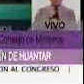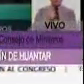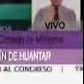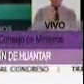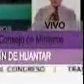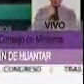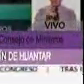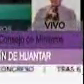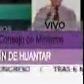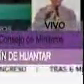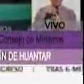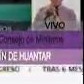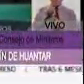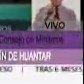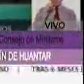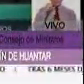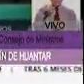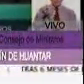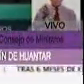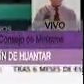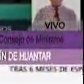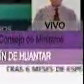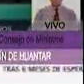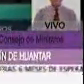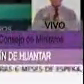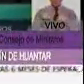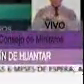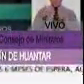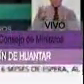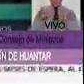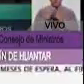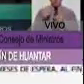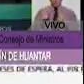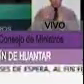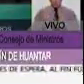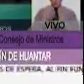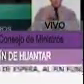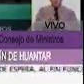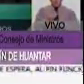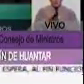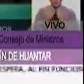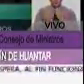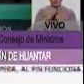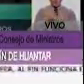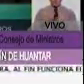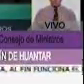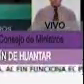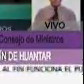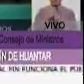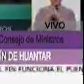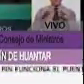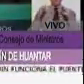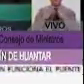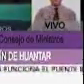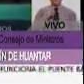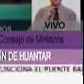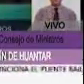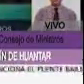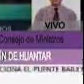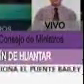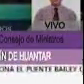Pedro Cateriano. Esa reunión a la cual entramos por la puerta principal del Palacio de